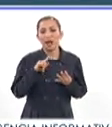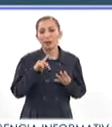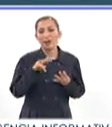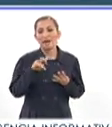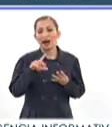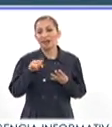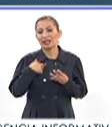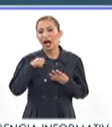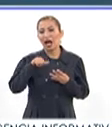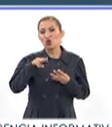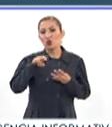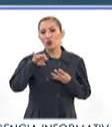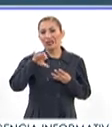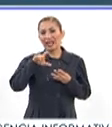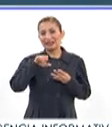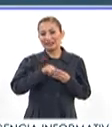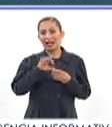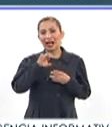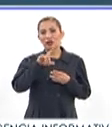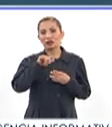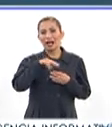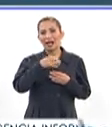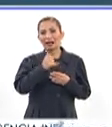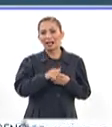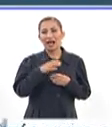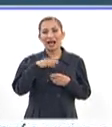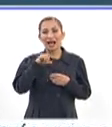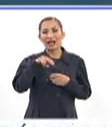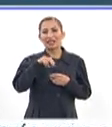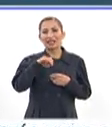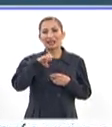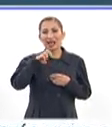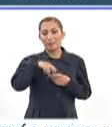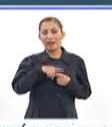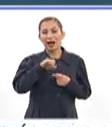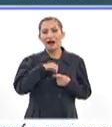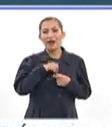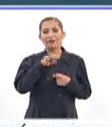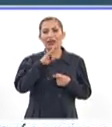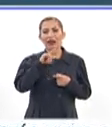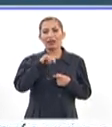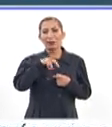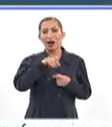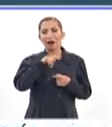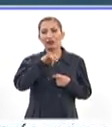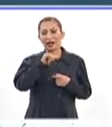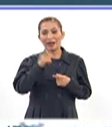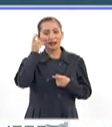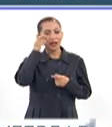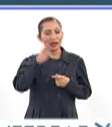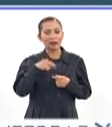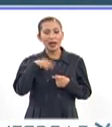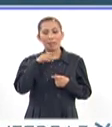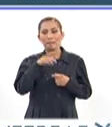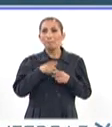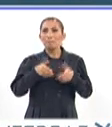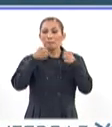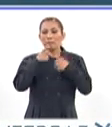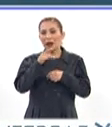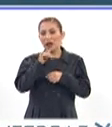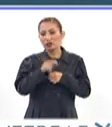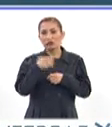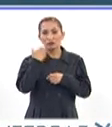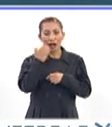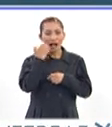Jaime Valls Esponda de la ANUYES, Carlos Anaya Rosique de la CANIEM, Fernando Macotela, director del Palacio de Minería, el director